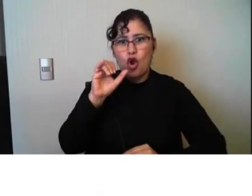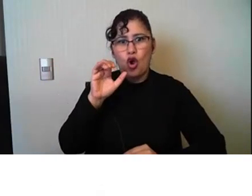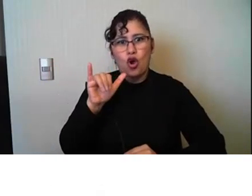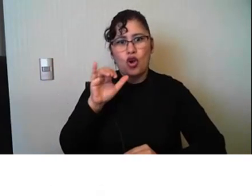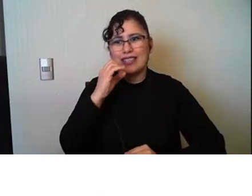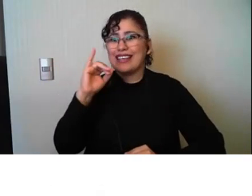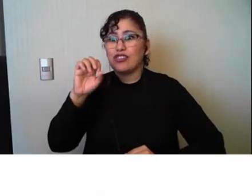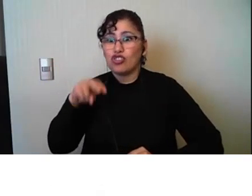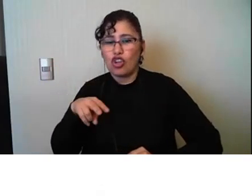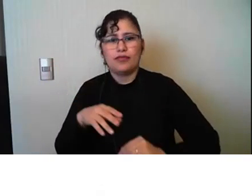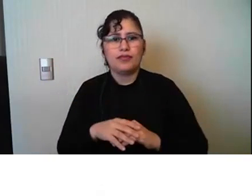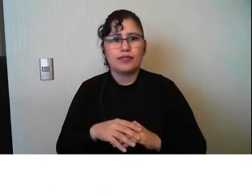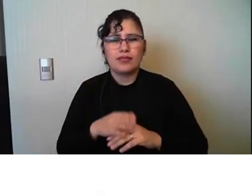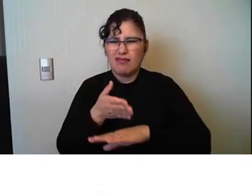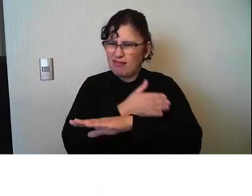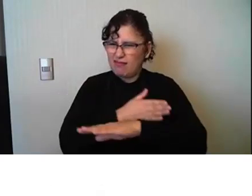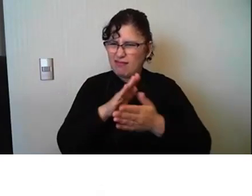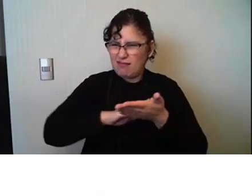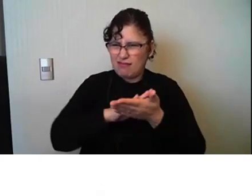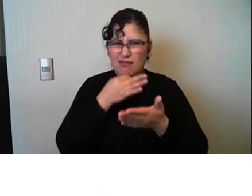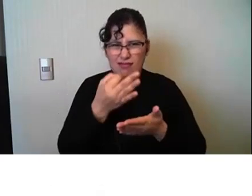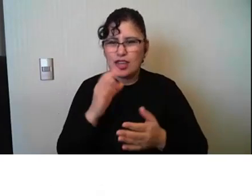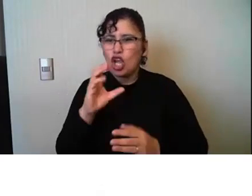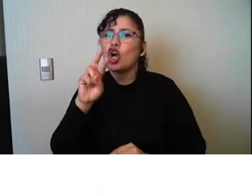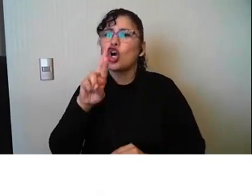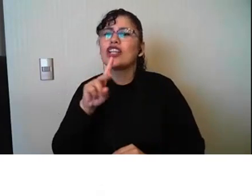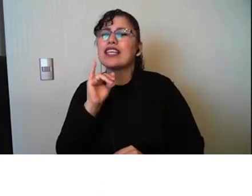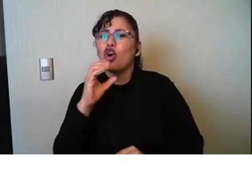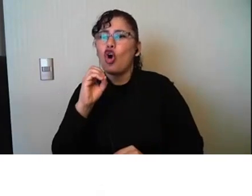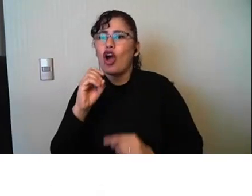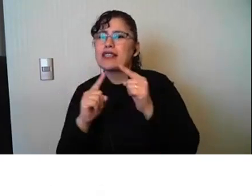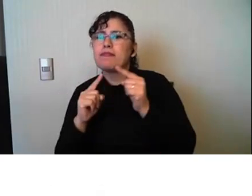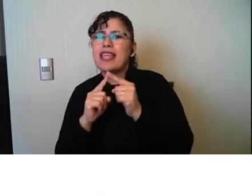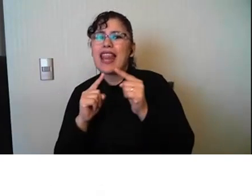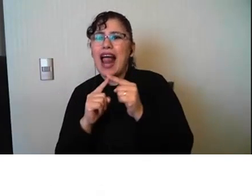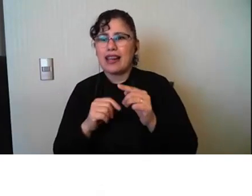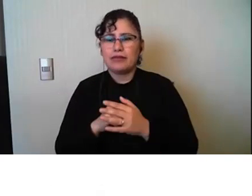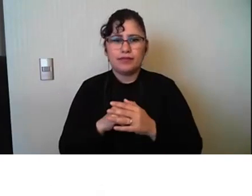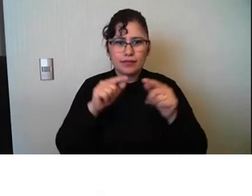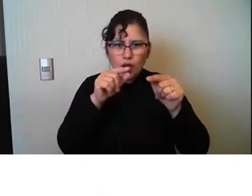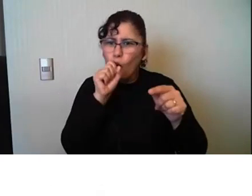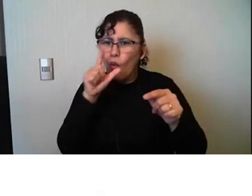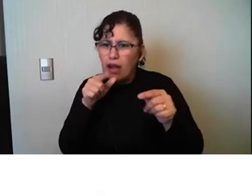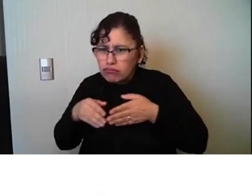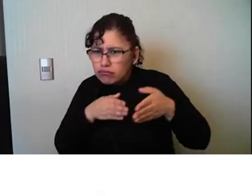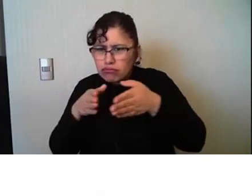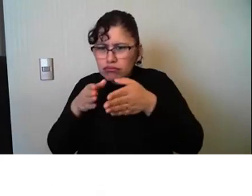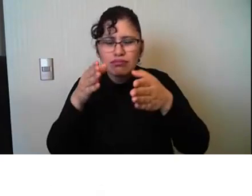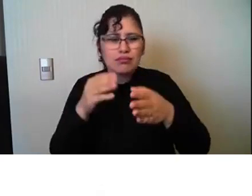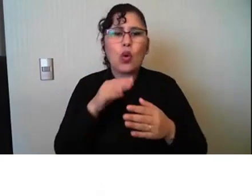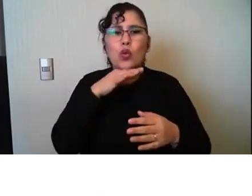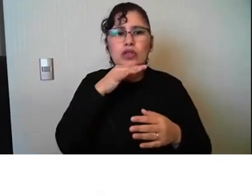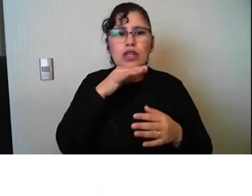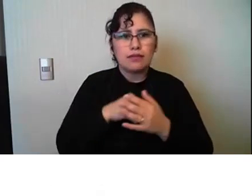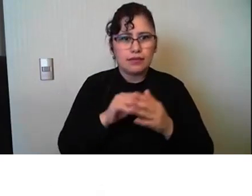dijimos que salían, y uno de los ejemplos era la fibra córtico-espinal. Utilizan estos caminos, una fibra